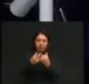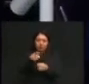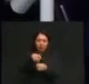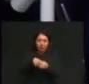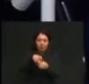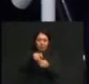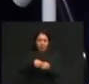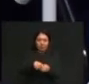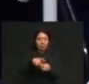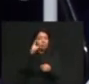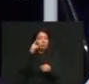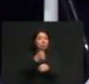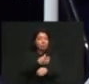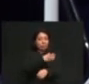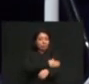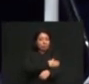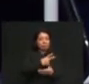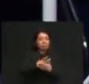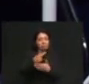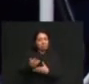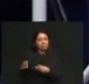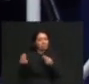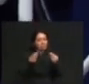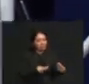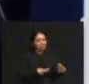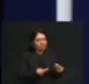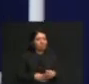acompañarla a recibir el premio. Adelante.